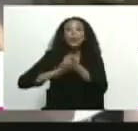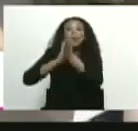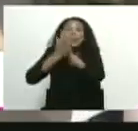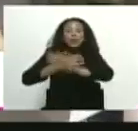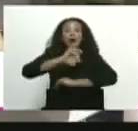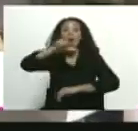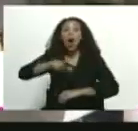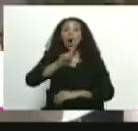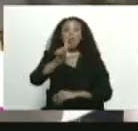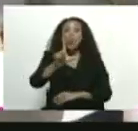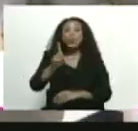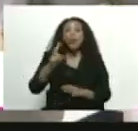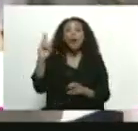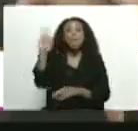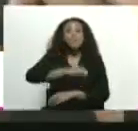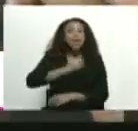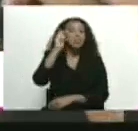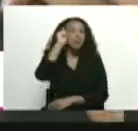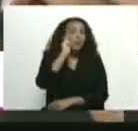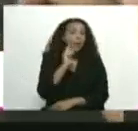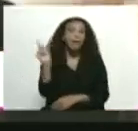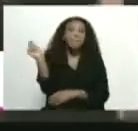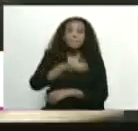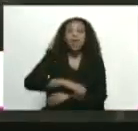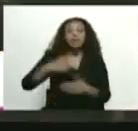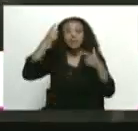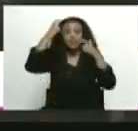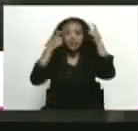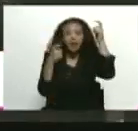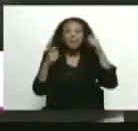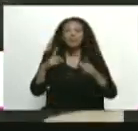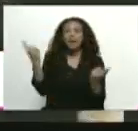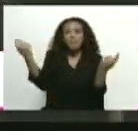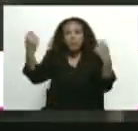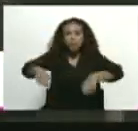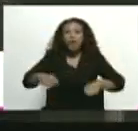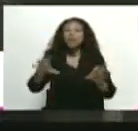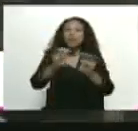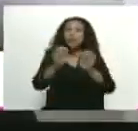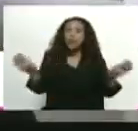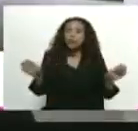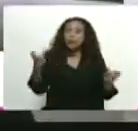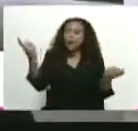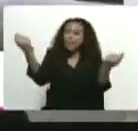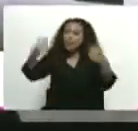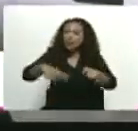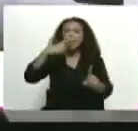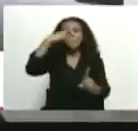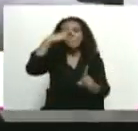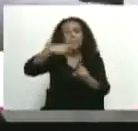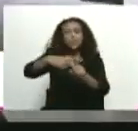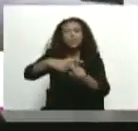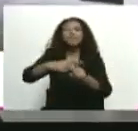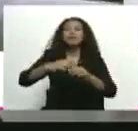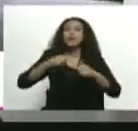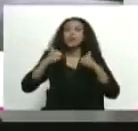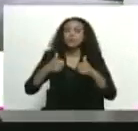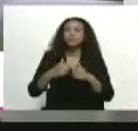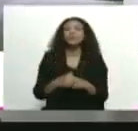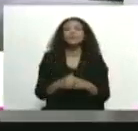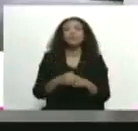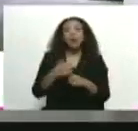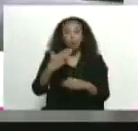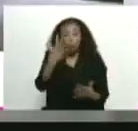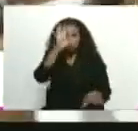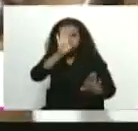Julio, el mes de Bolívar, el mes de Chávez, bueno, apostando a la educación, apostando a este gran equipo. Así que, bueno, presidente,